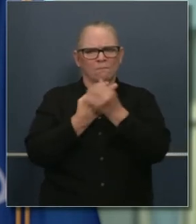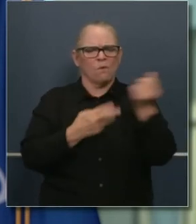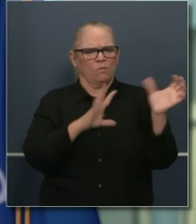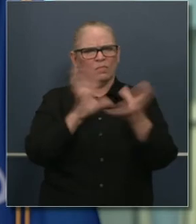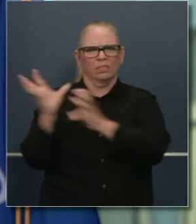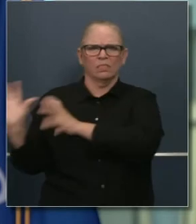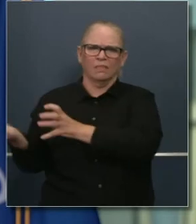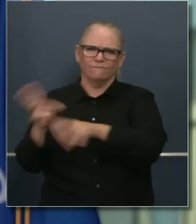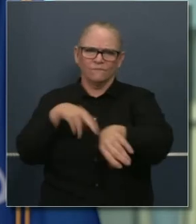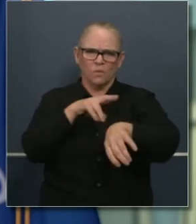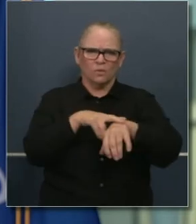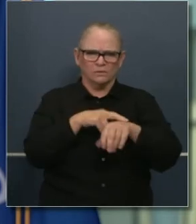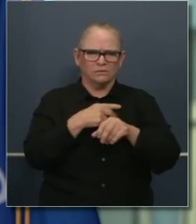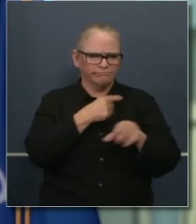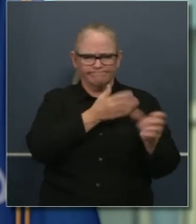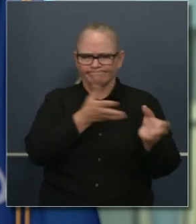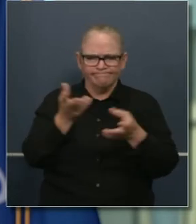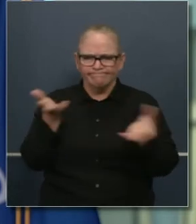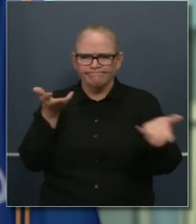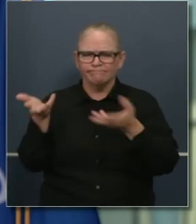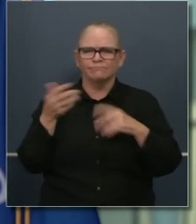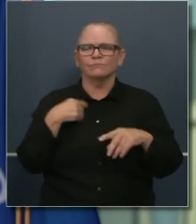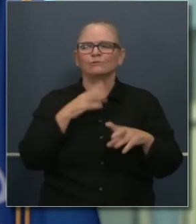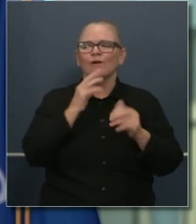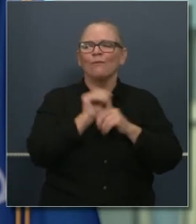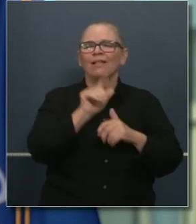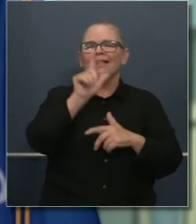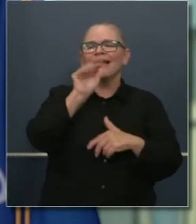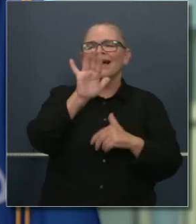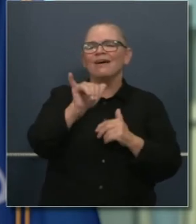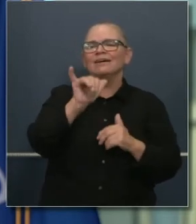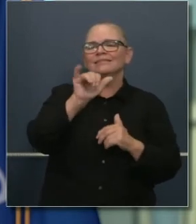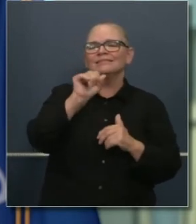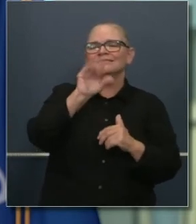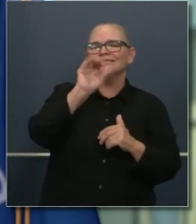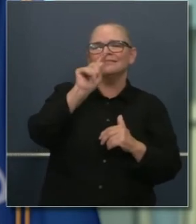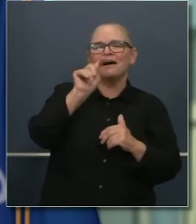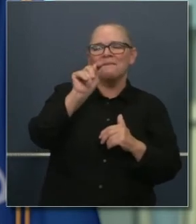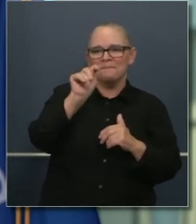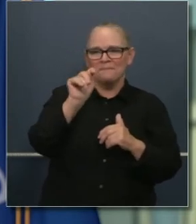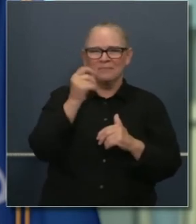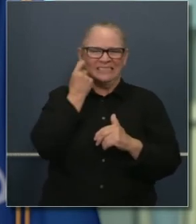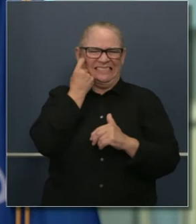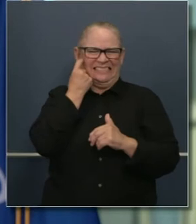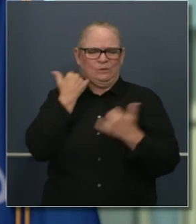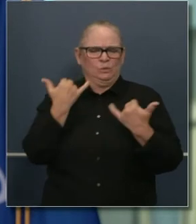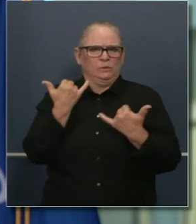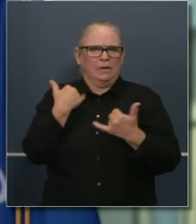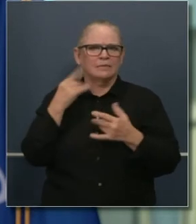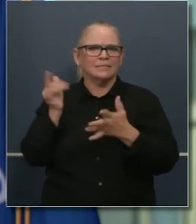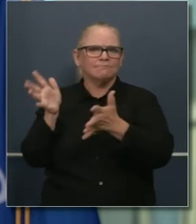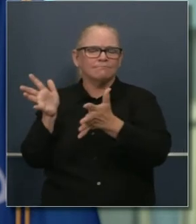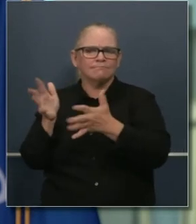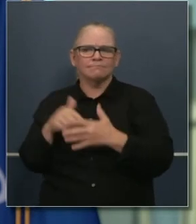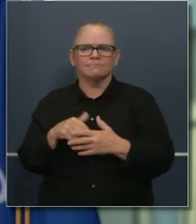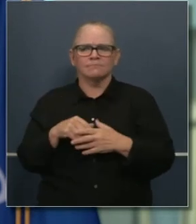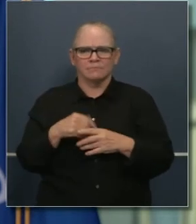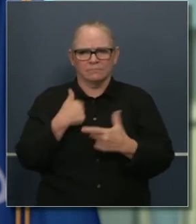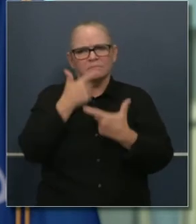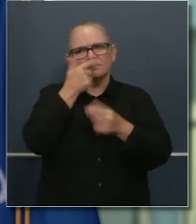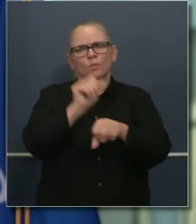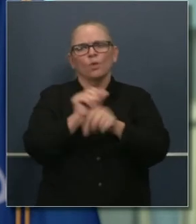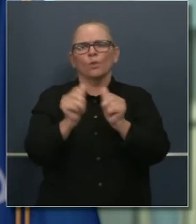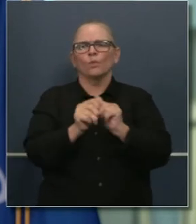12 también en este espacio trabaje con la re hablé con la crisis cota hace dos horas y estamos comprometidos a trabajar pues con los pack